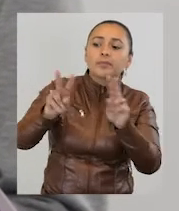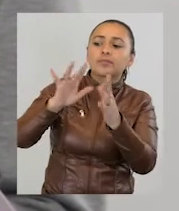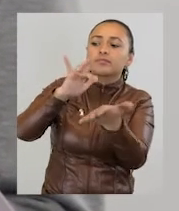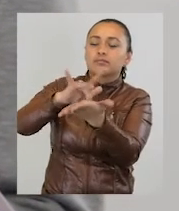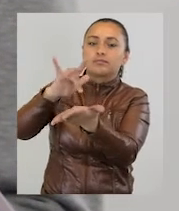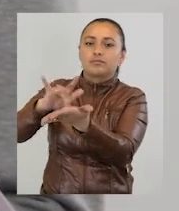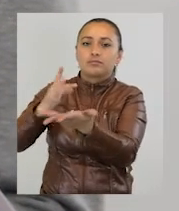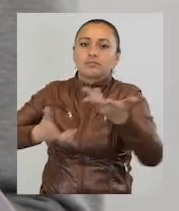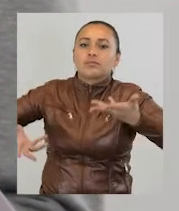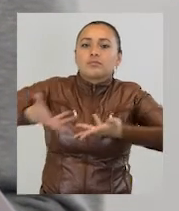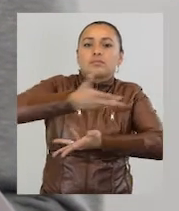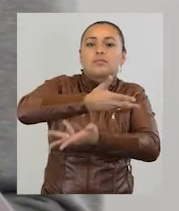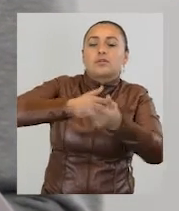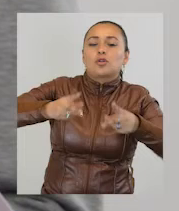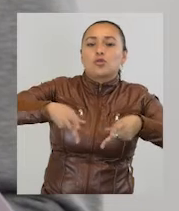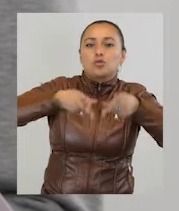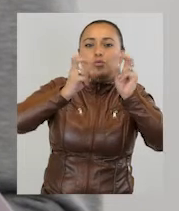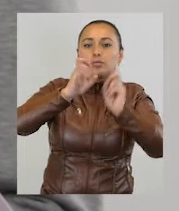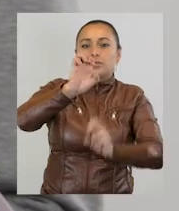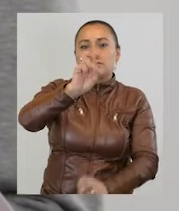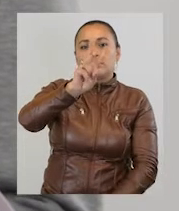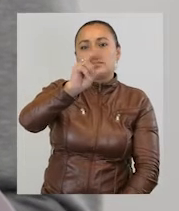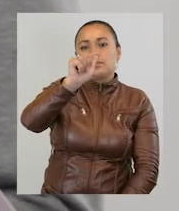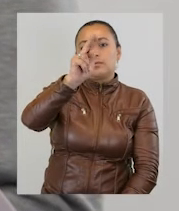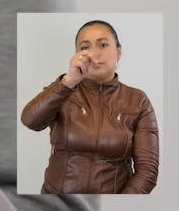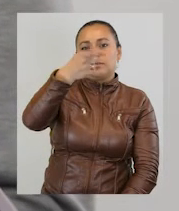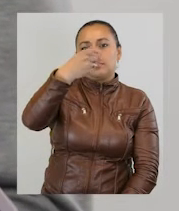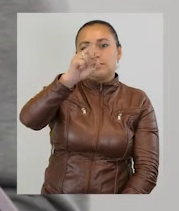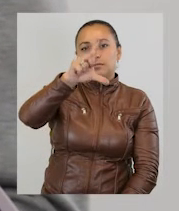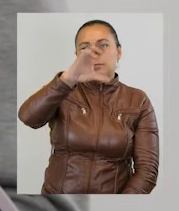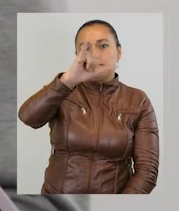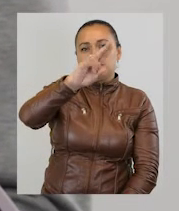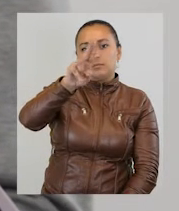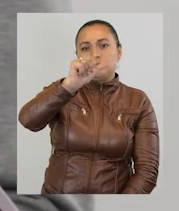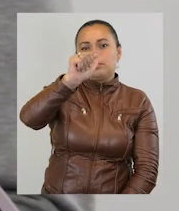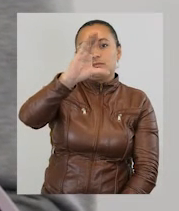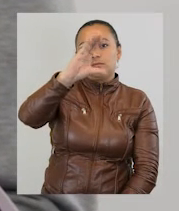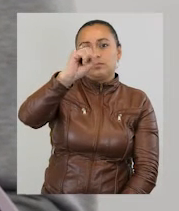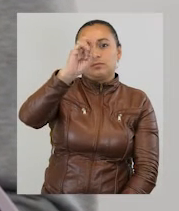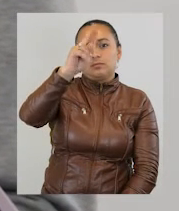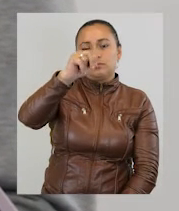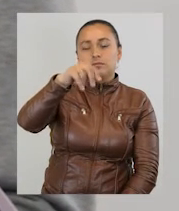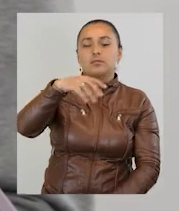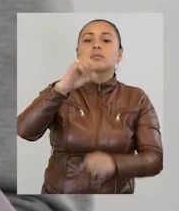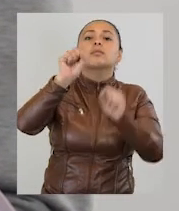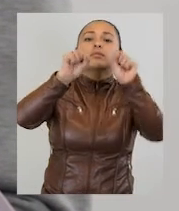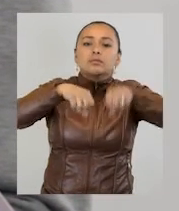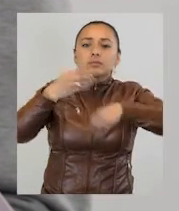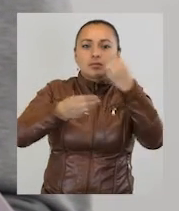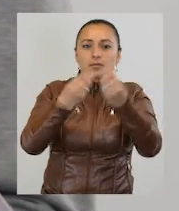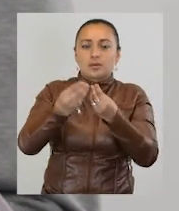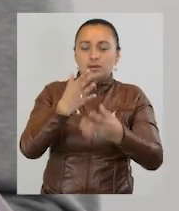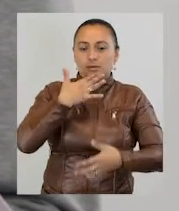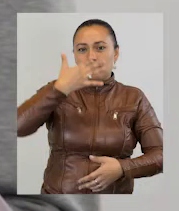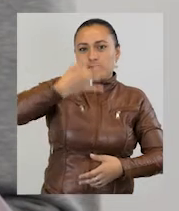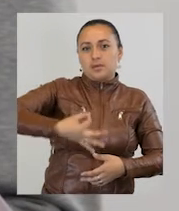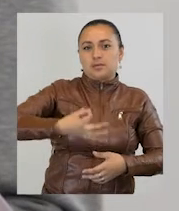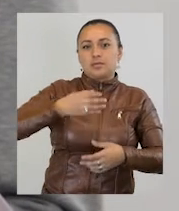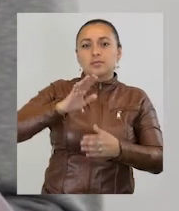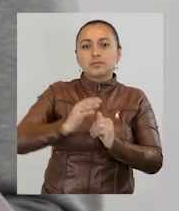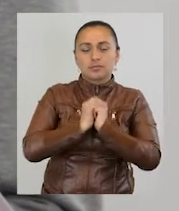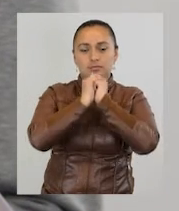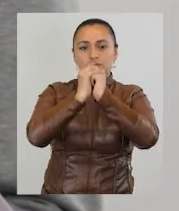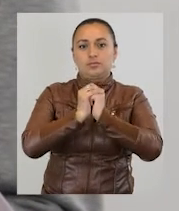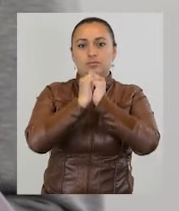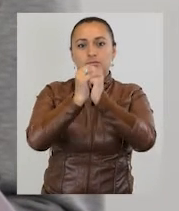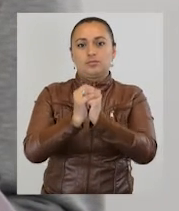conciencia misionera llamada a la nueva evangelización, para que todos vivamos fielmente nuestra vocación bautismal, fruto de una